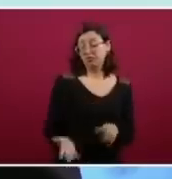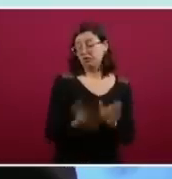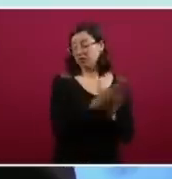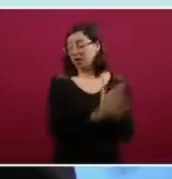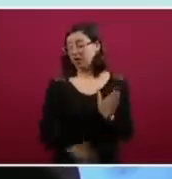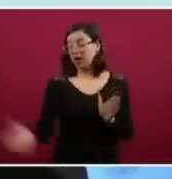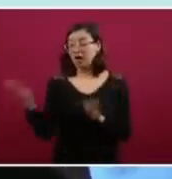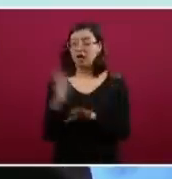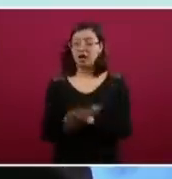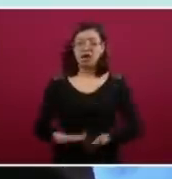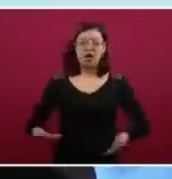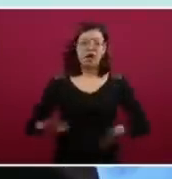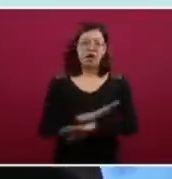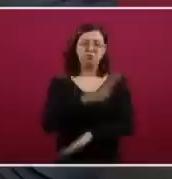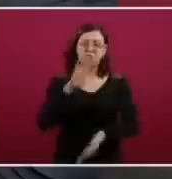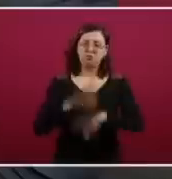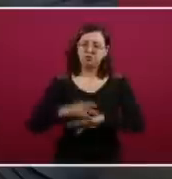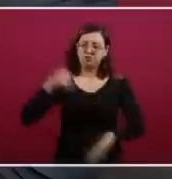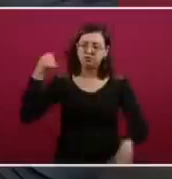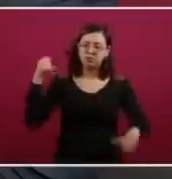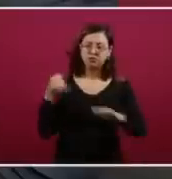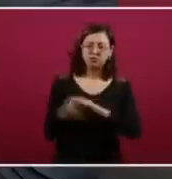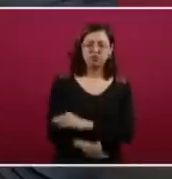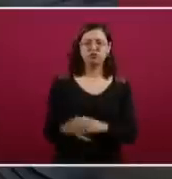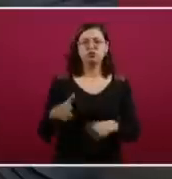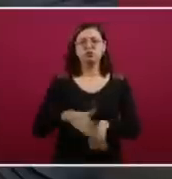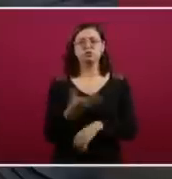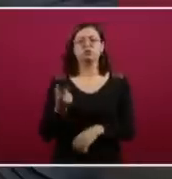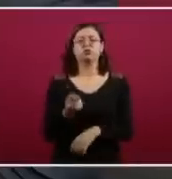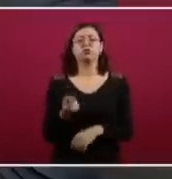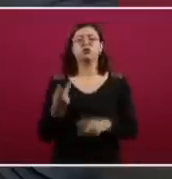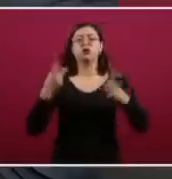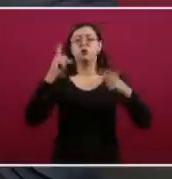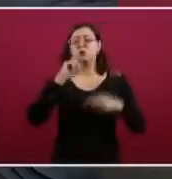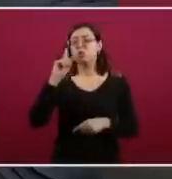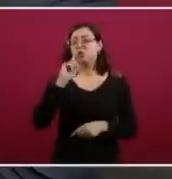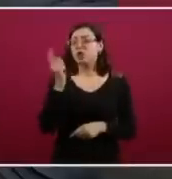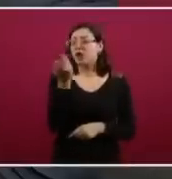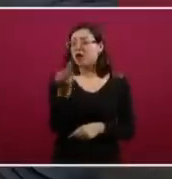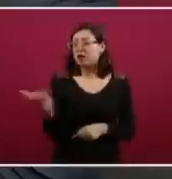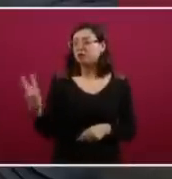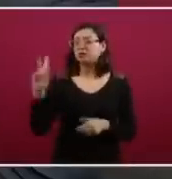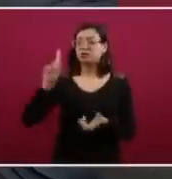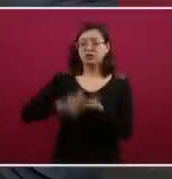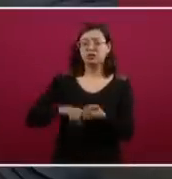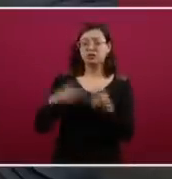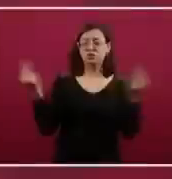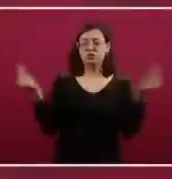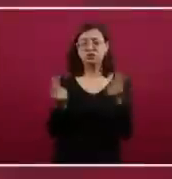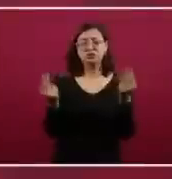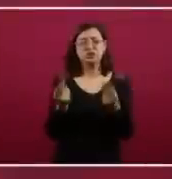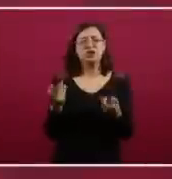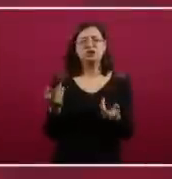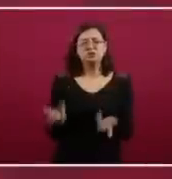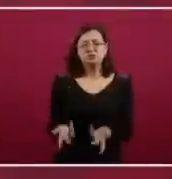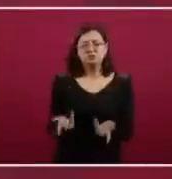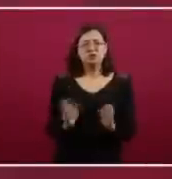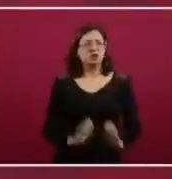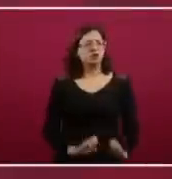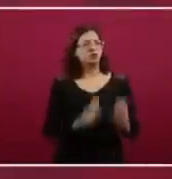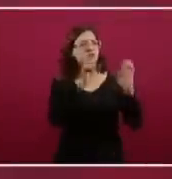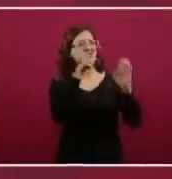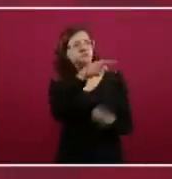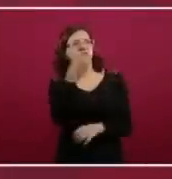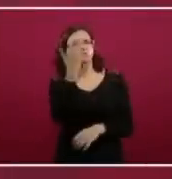de cambios profundos, porque las verdaderas necesidades de las mujeres están en sus voces y no en un